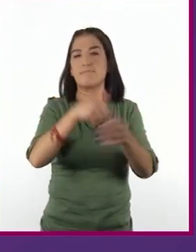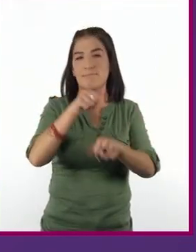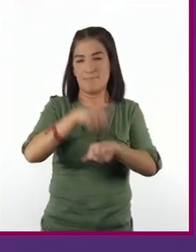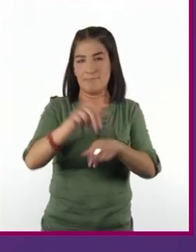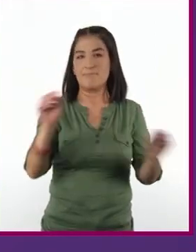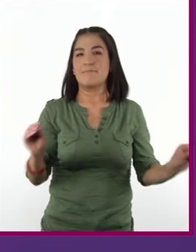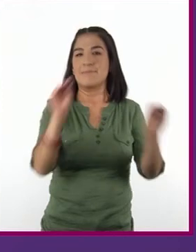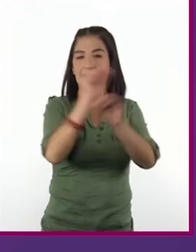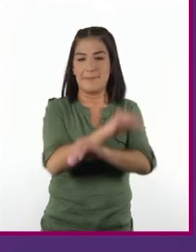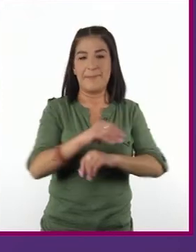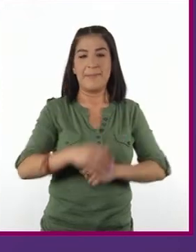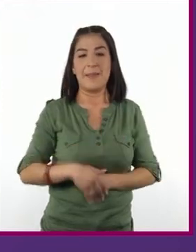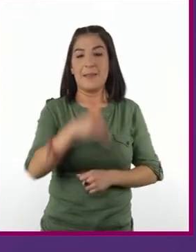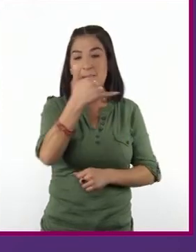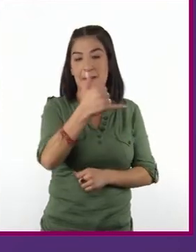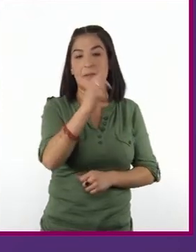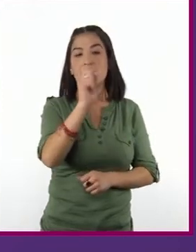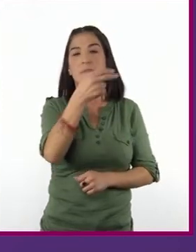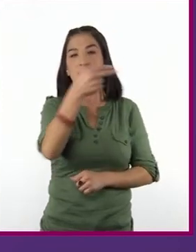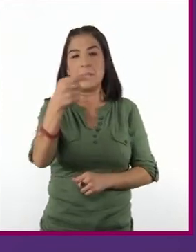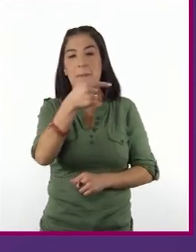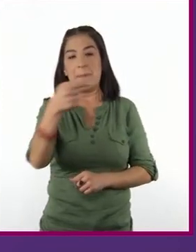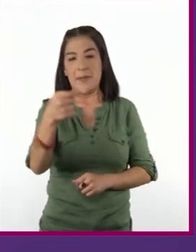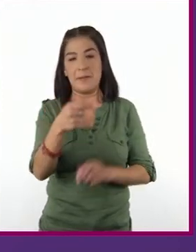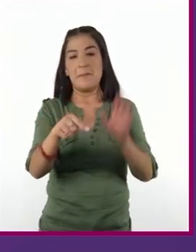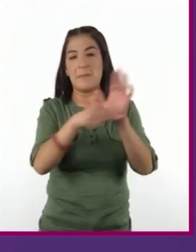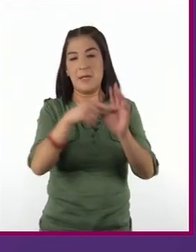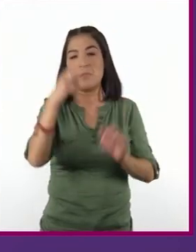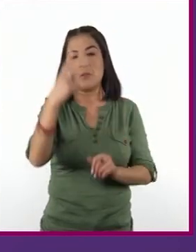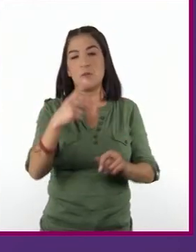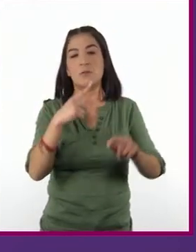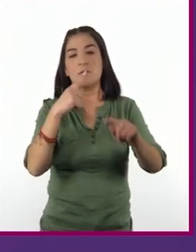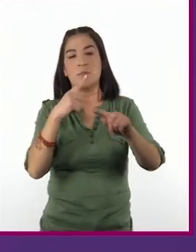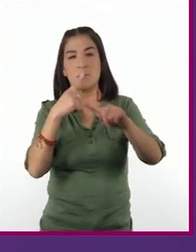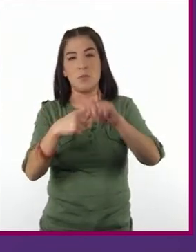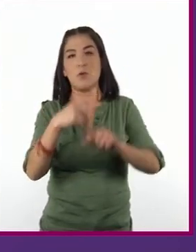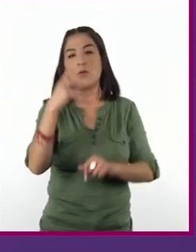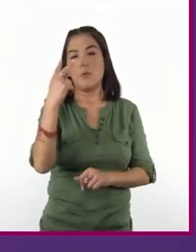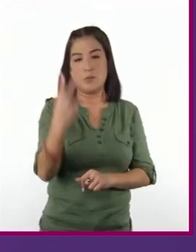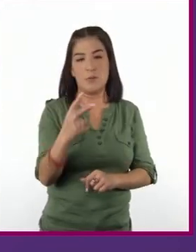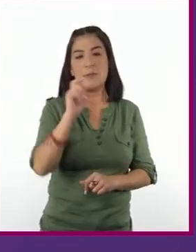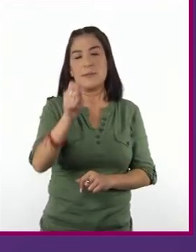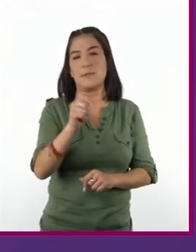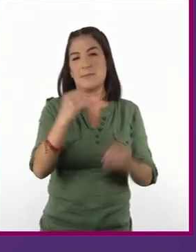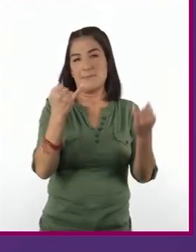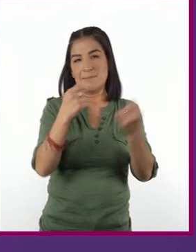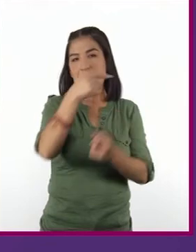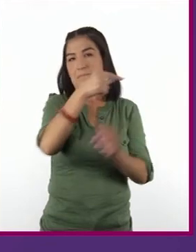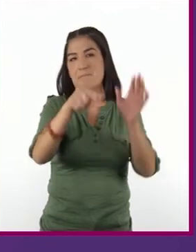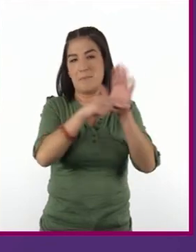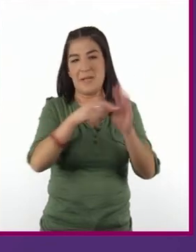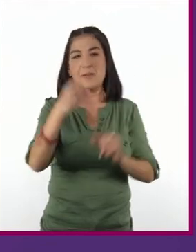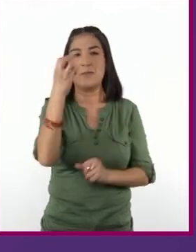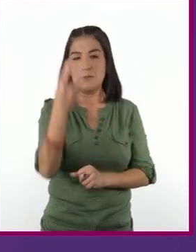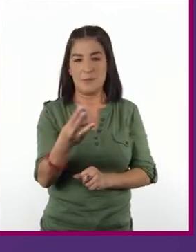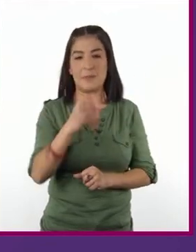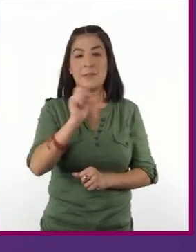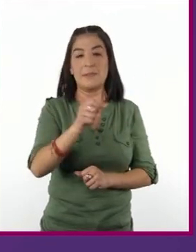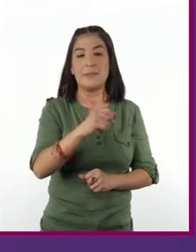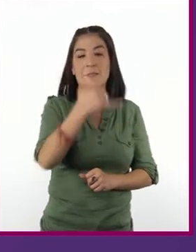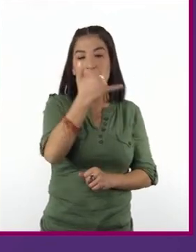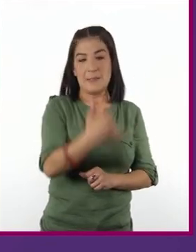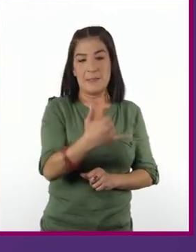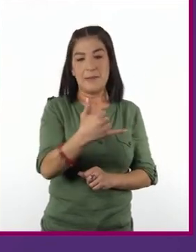Y igual a menos 2 por 2 más 1 es igual a menos 3. Y igual a menos